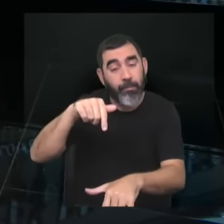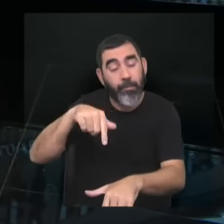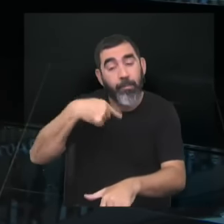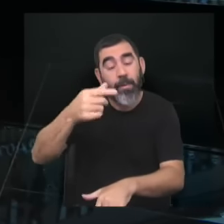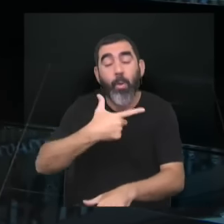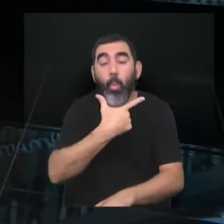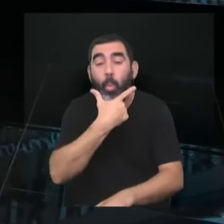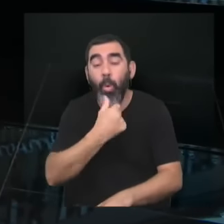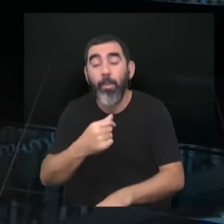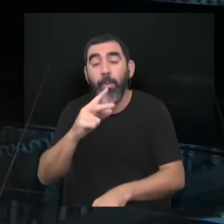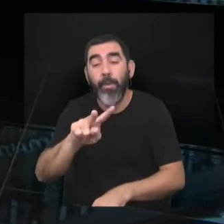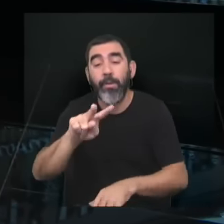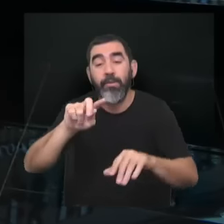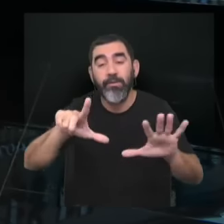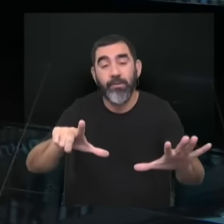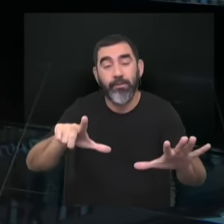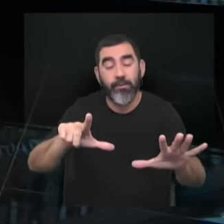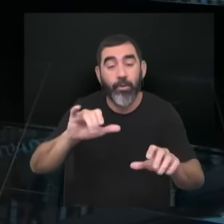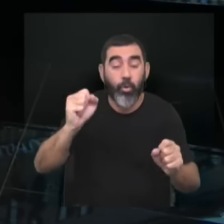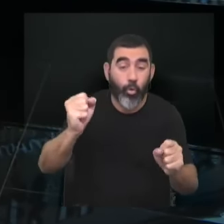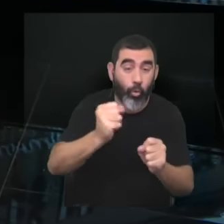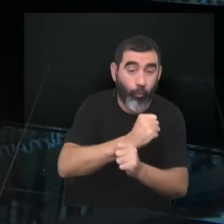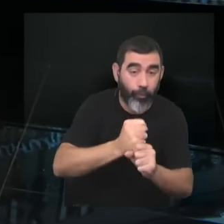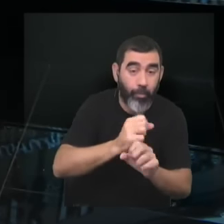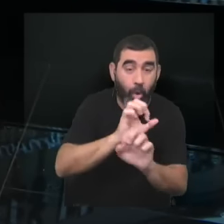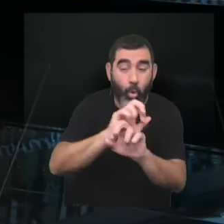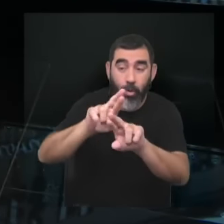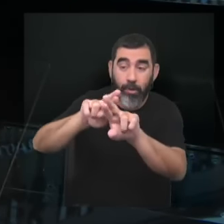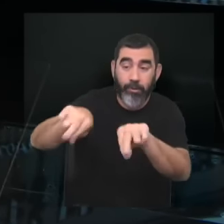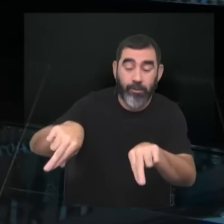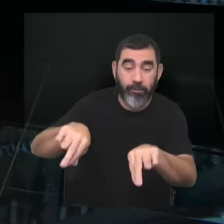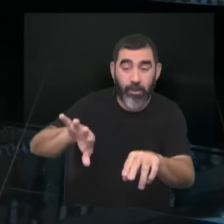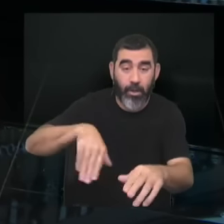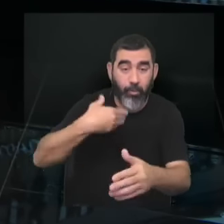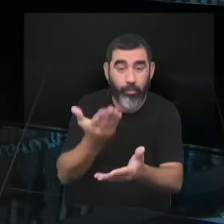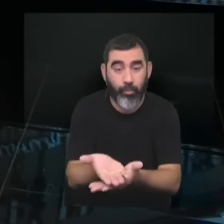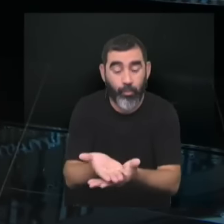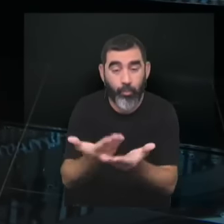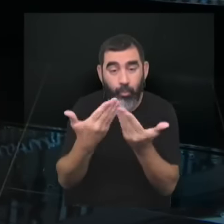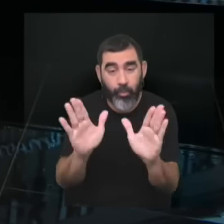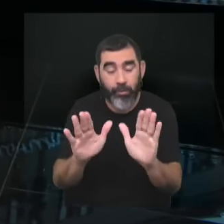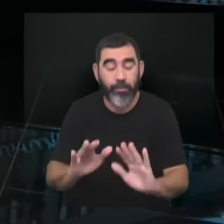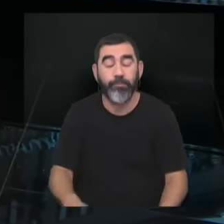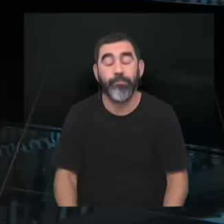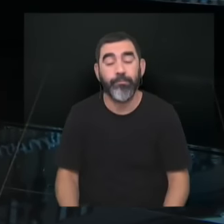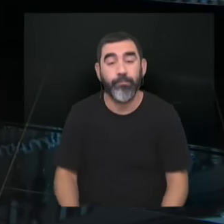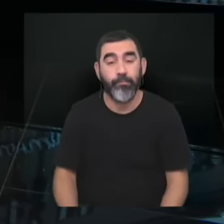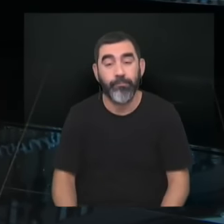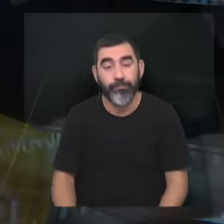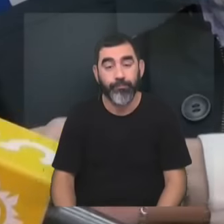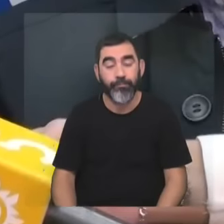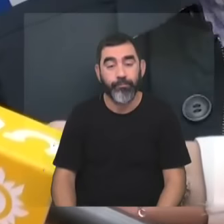próximo jueves 27 que ratificará o rechazará la apertura bajo las condiciones de